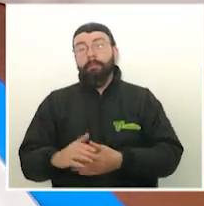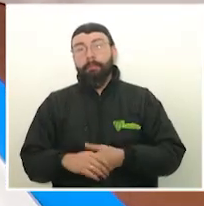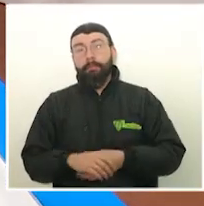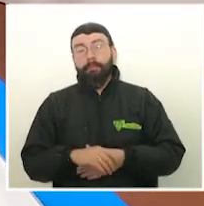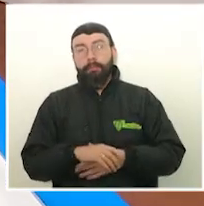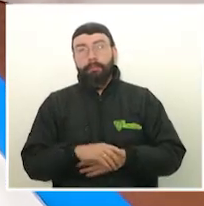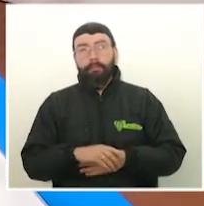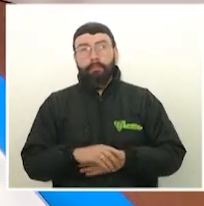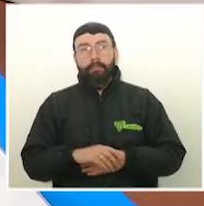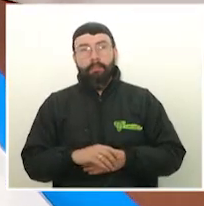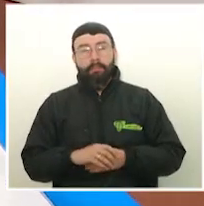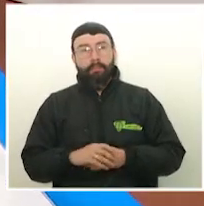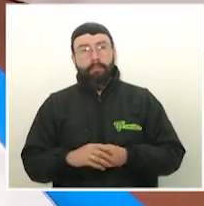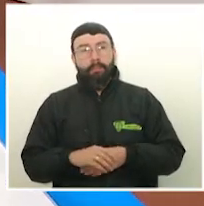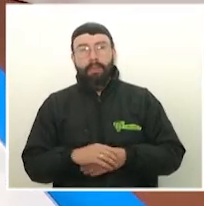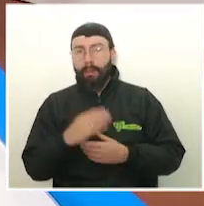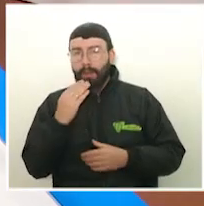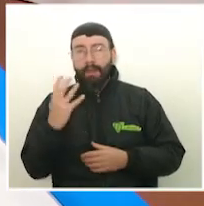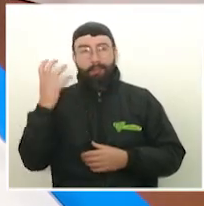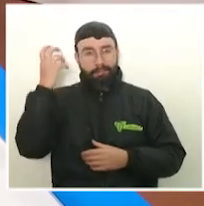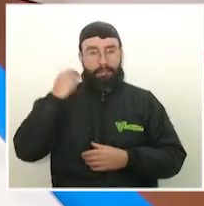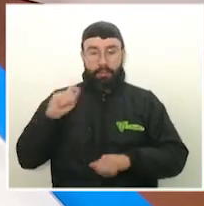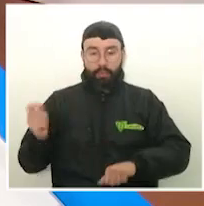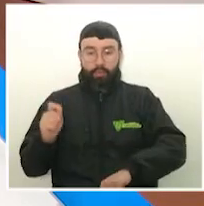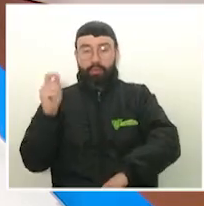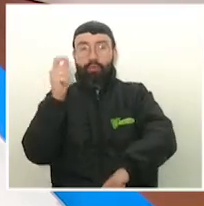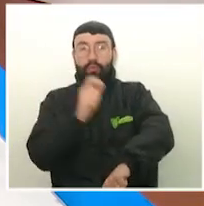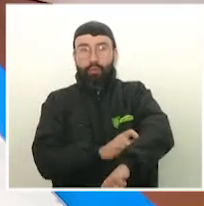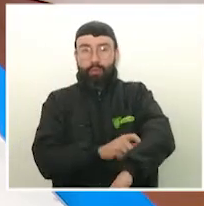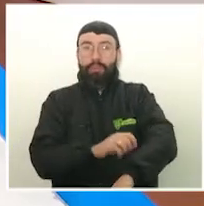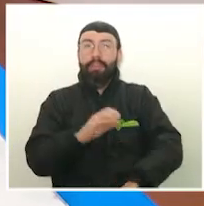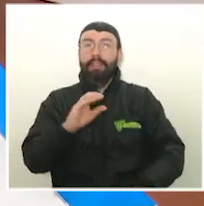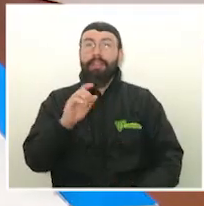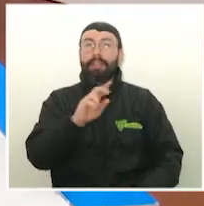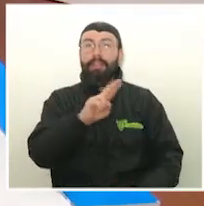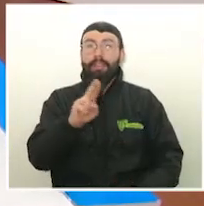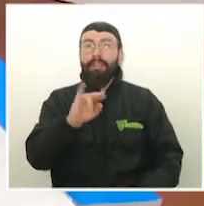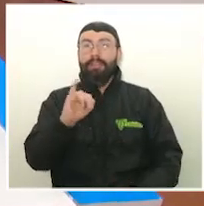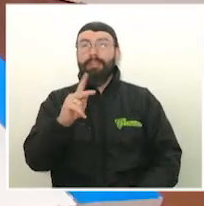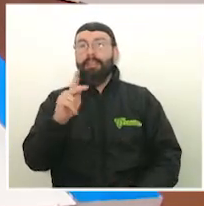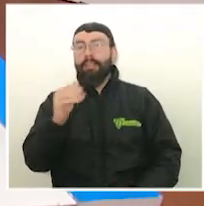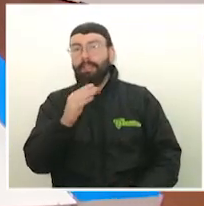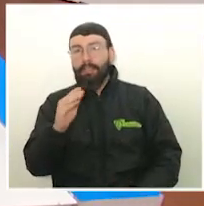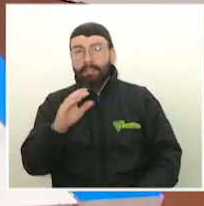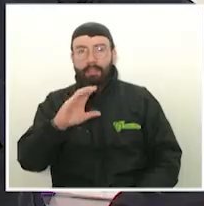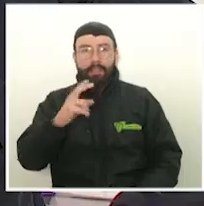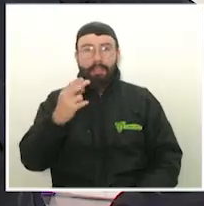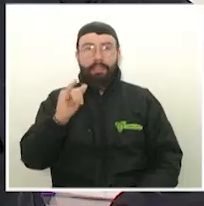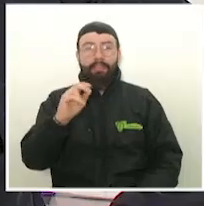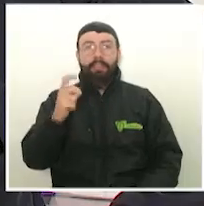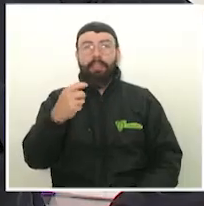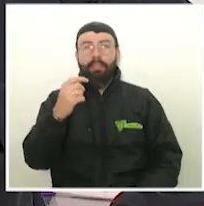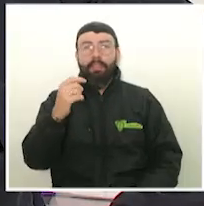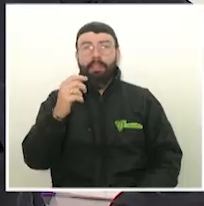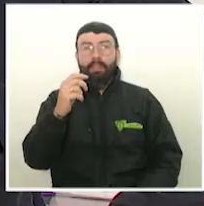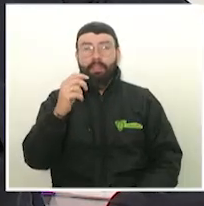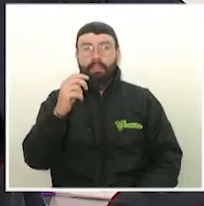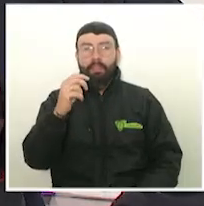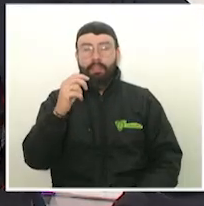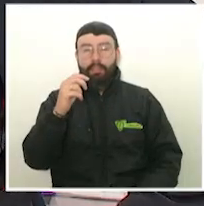tuvimos la época de Zika y chikungunya, ahora es el COVID. Y esos estados, digamos, infecciosos o